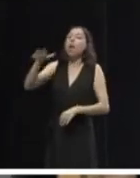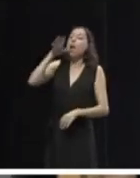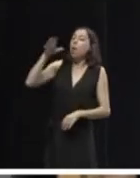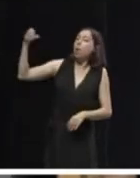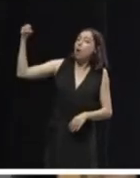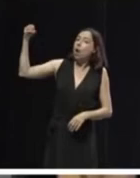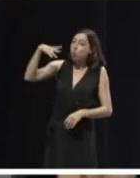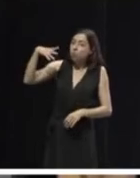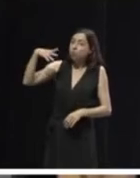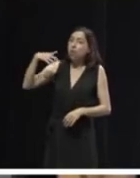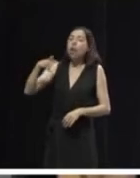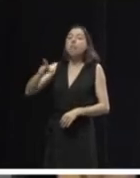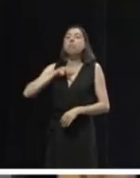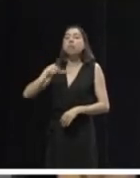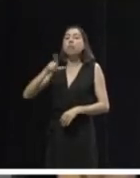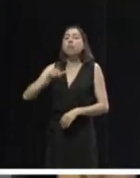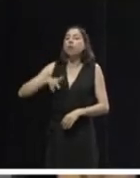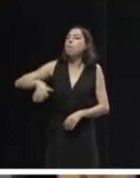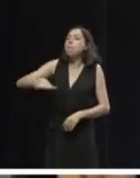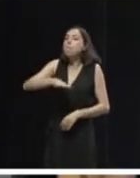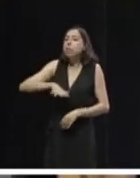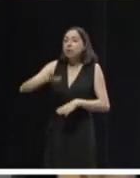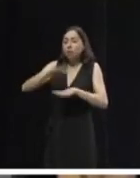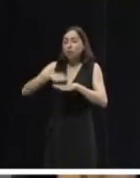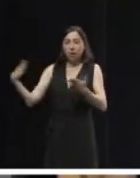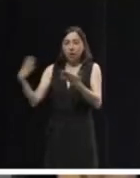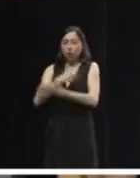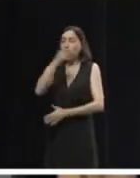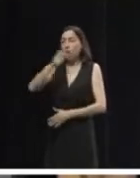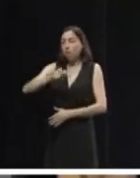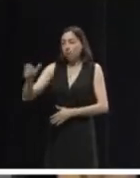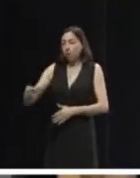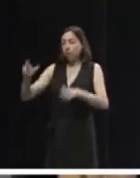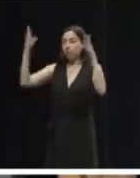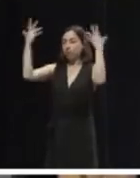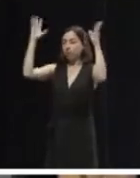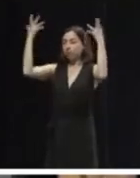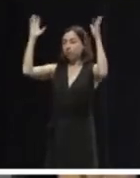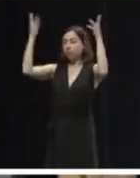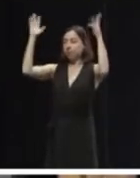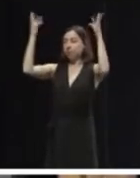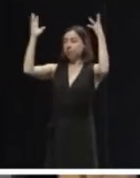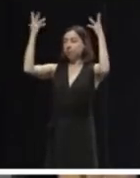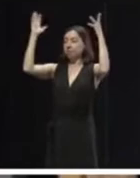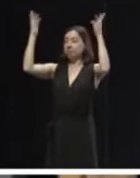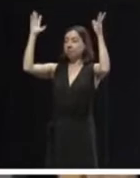serán derechos fundamentales para toda la población.